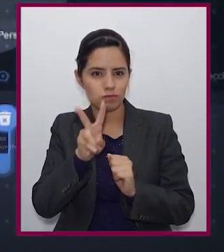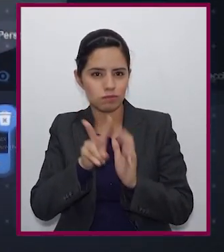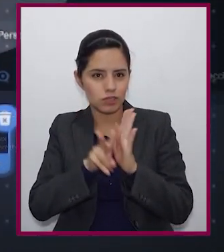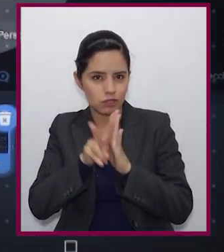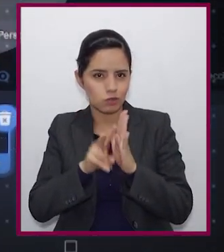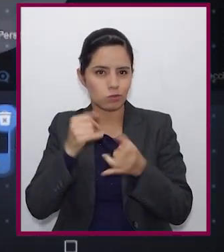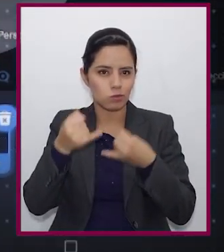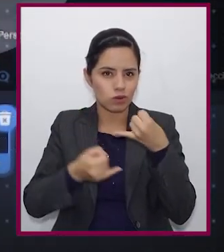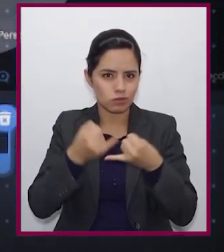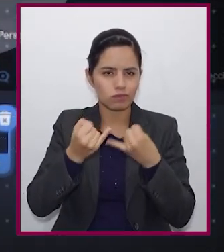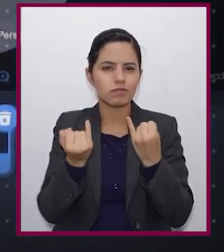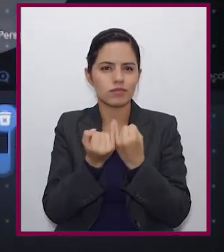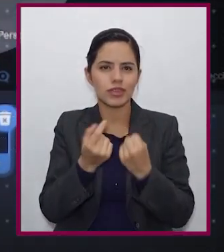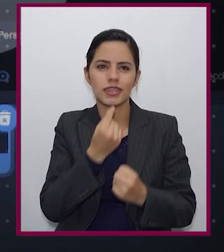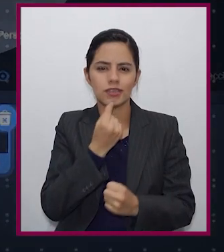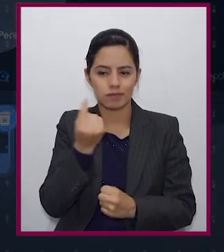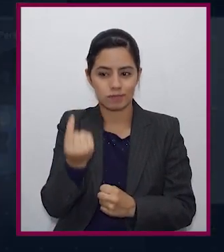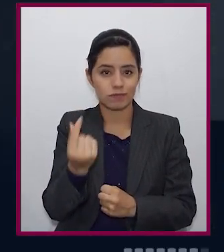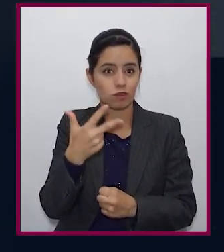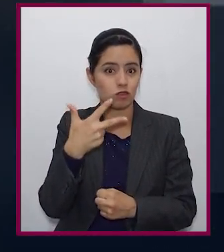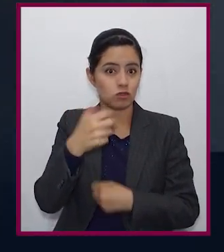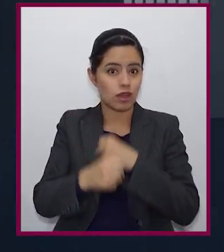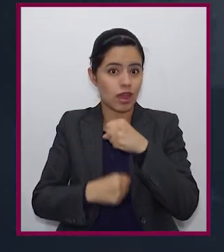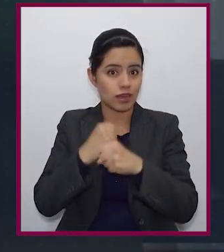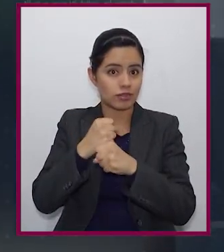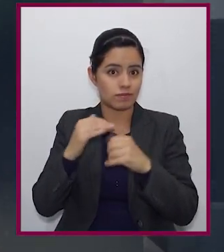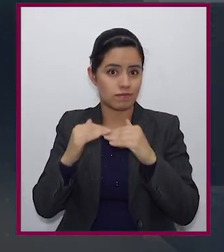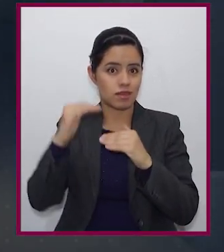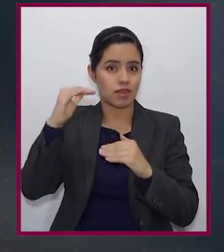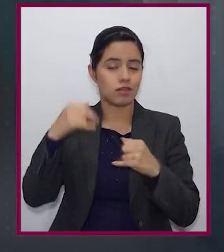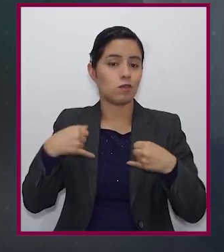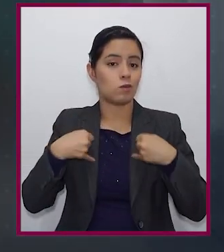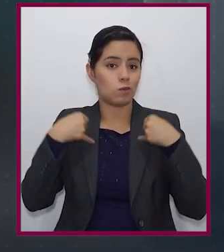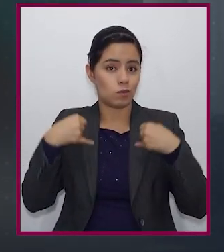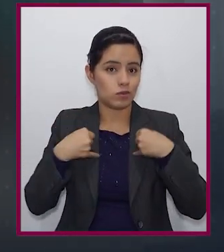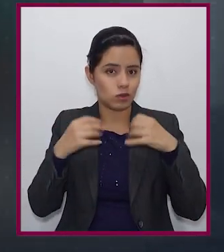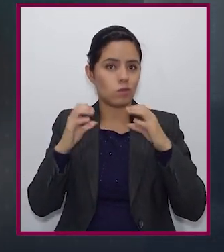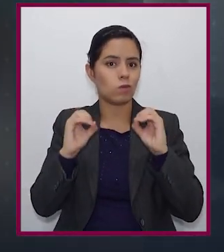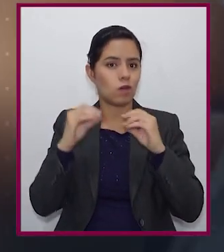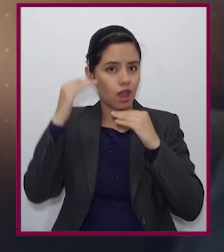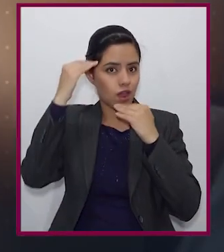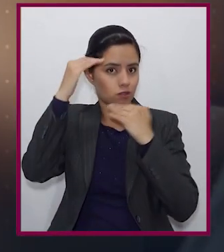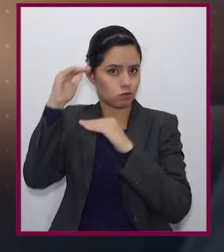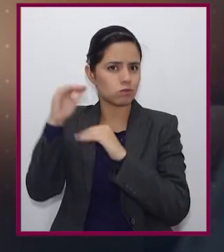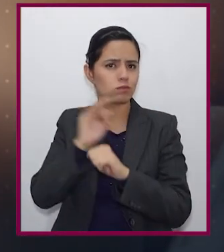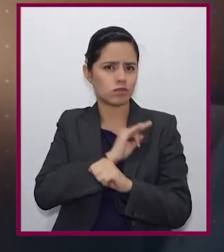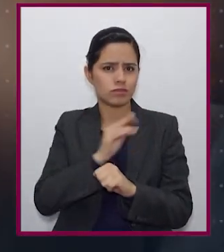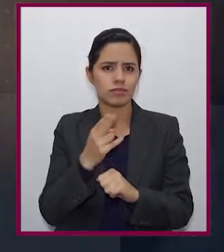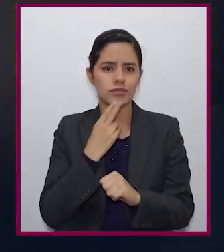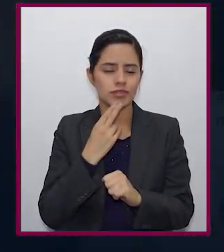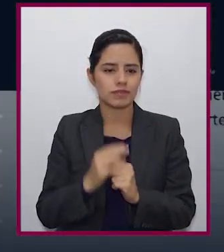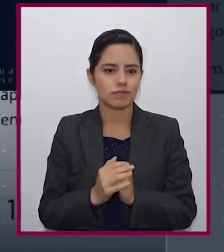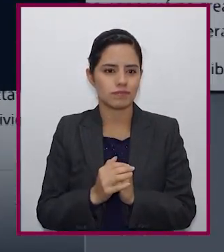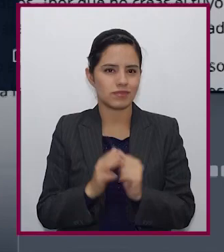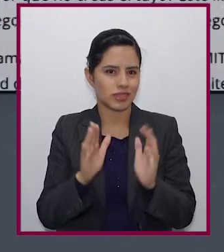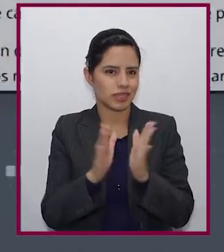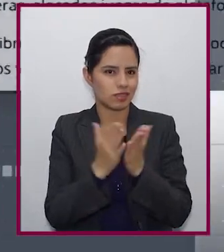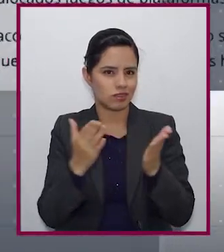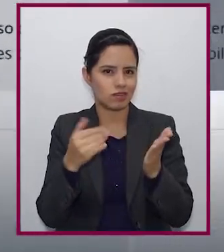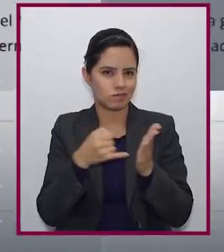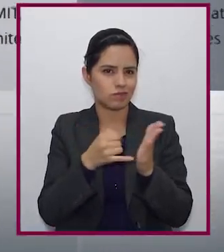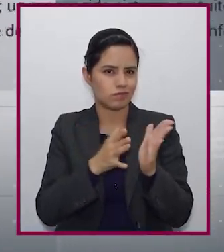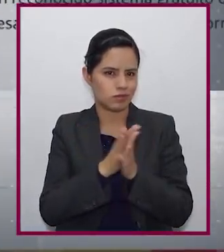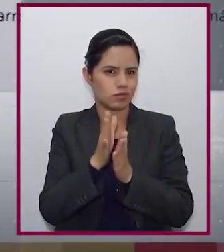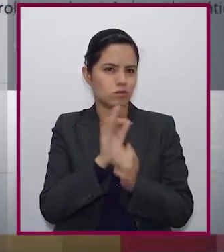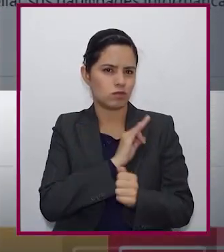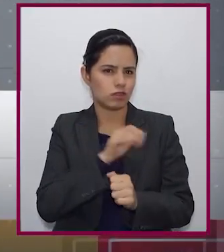3.0 también está recomendado para niños a partir de los 8 años hasta jóvenes e incluso adultos. La editorial DK lo